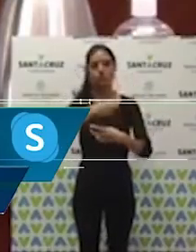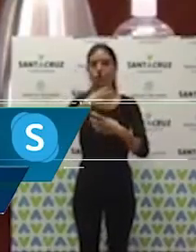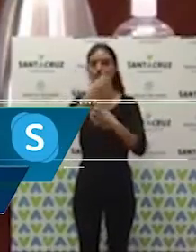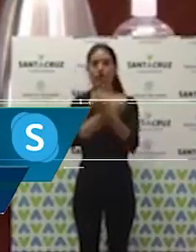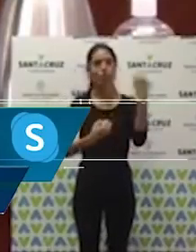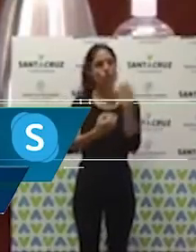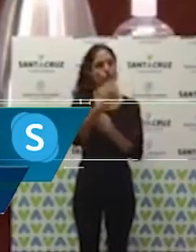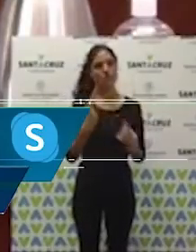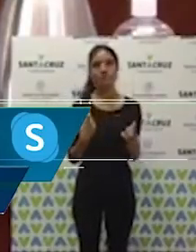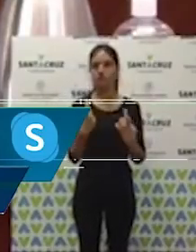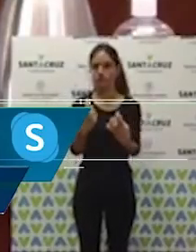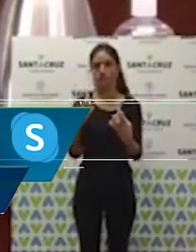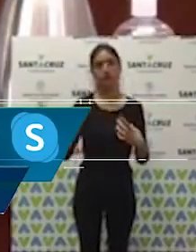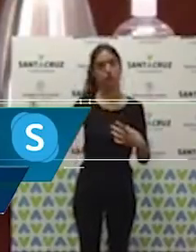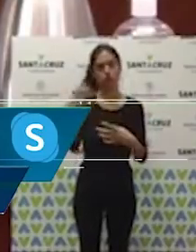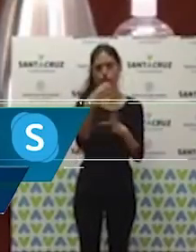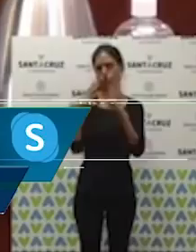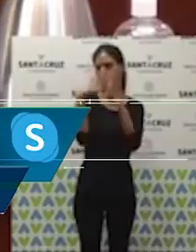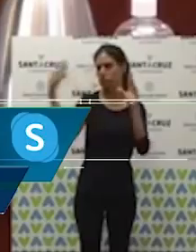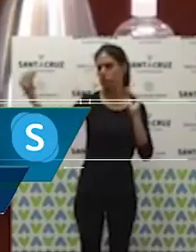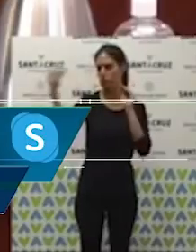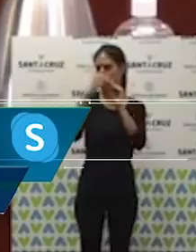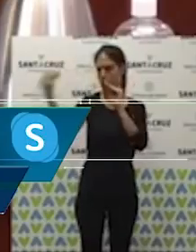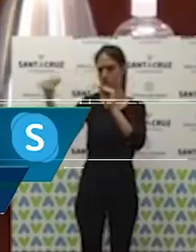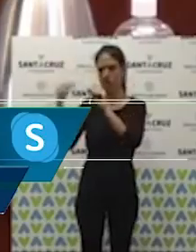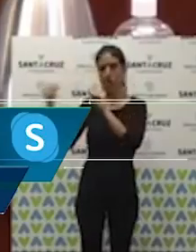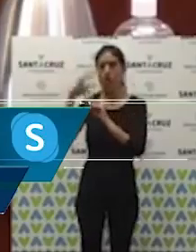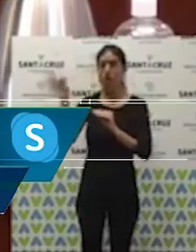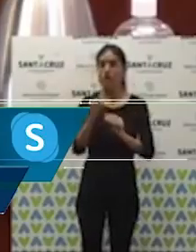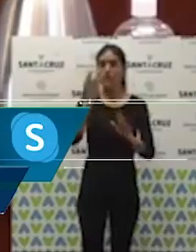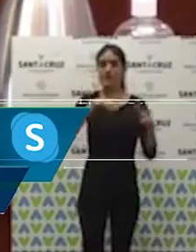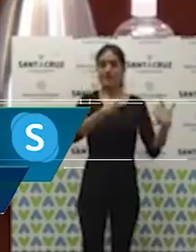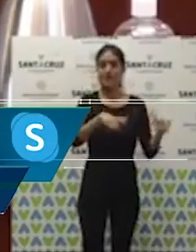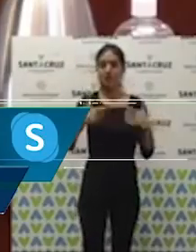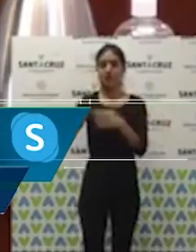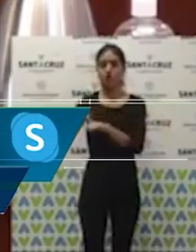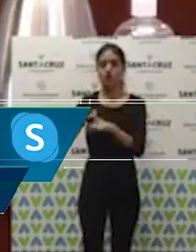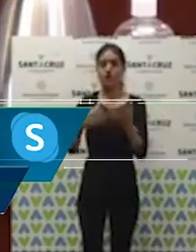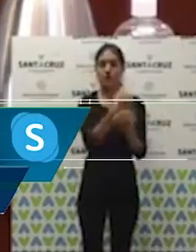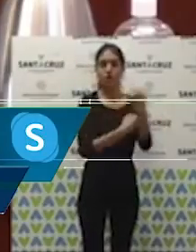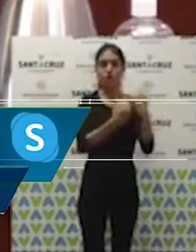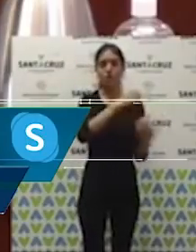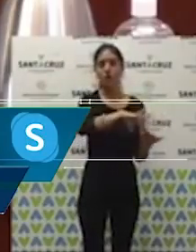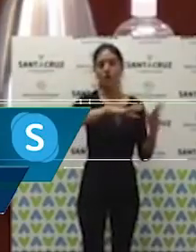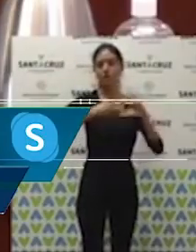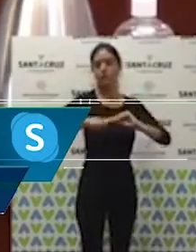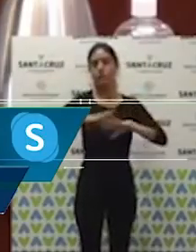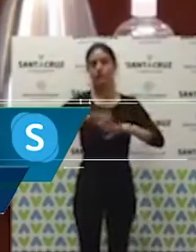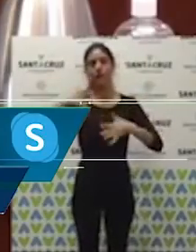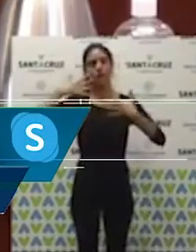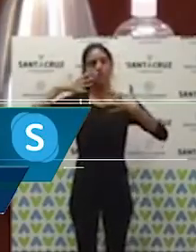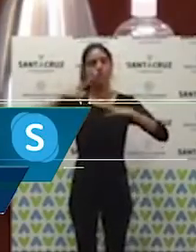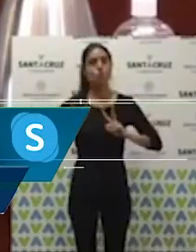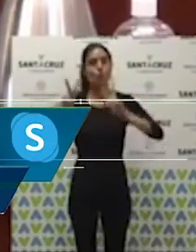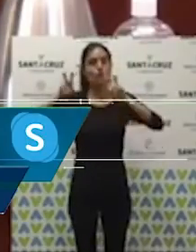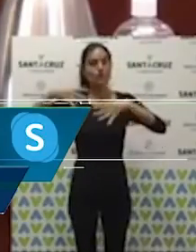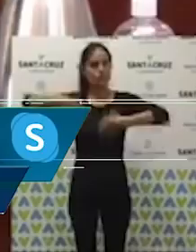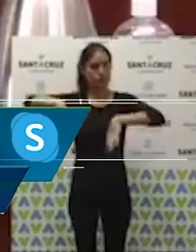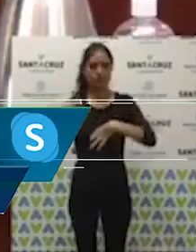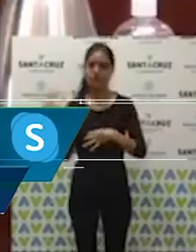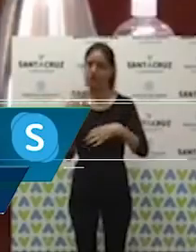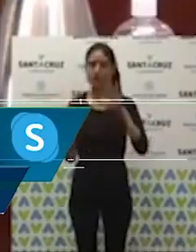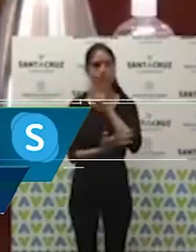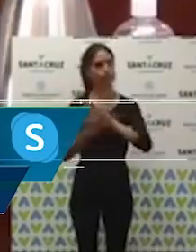fiscalía. Sorprendentemente lo cesa, eso fue el fin de semana, el sábado y el domingo, el lunes lo cesa